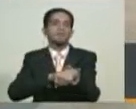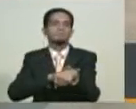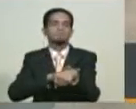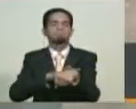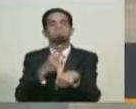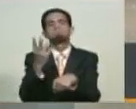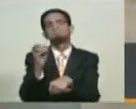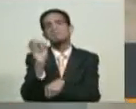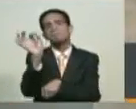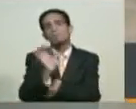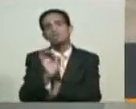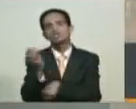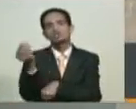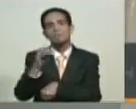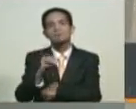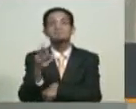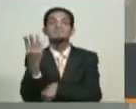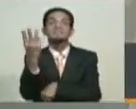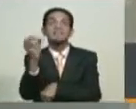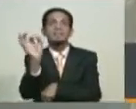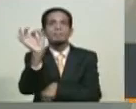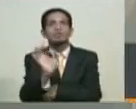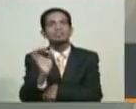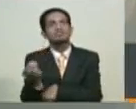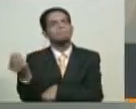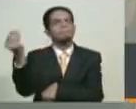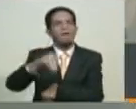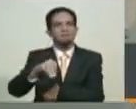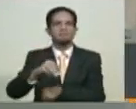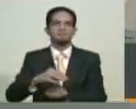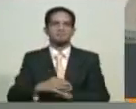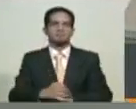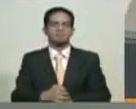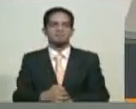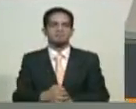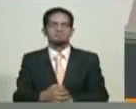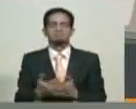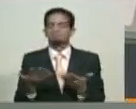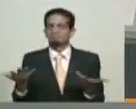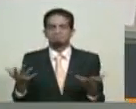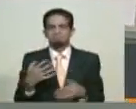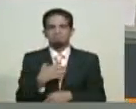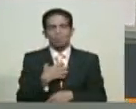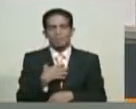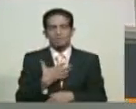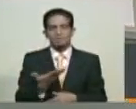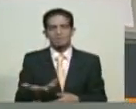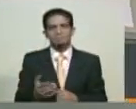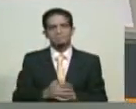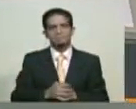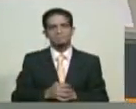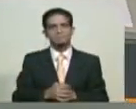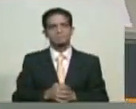20% o 30% más el mismo producto, el mismo servicio. Fin de mundo, pues.